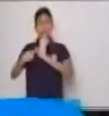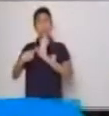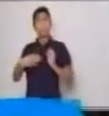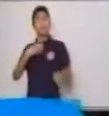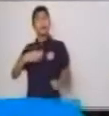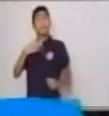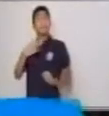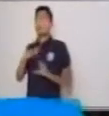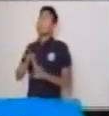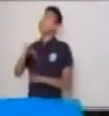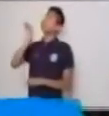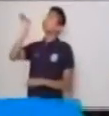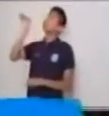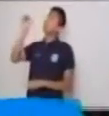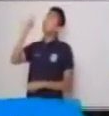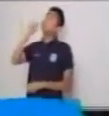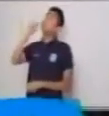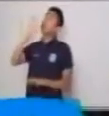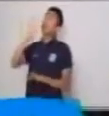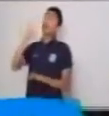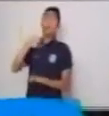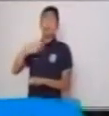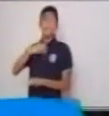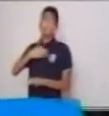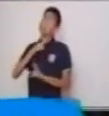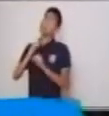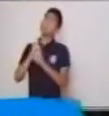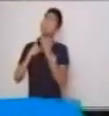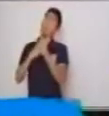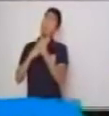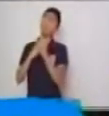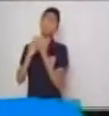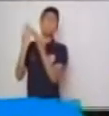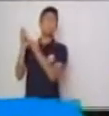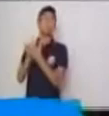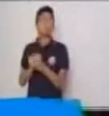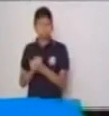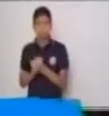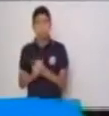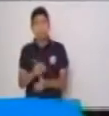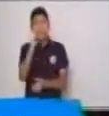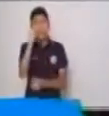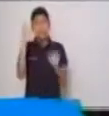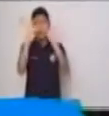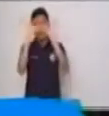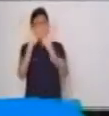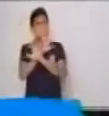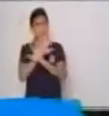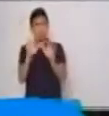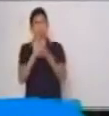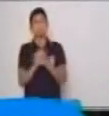maestro. Por favor. Entonces, así nos queda el planteamiento de las manzanas. Ahora observen